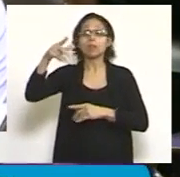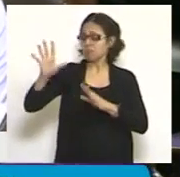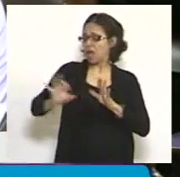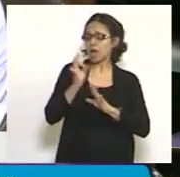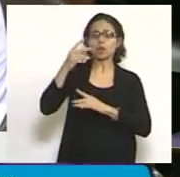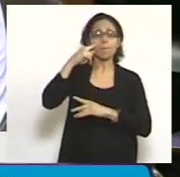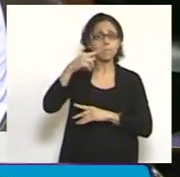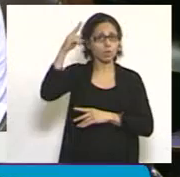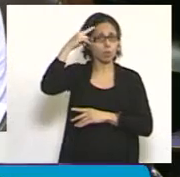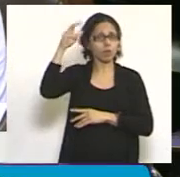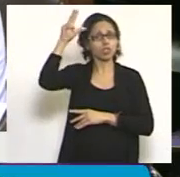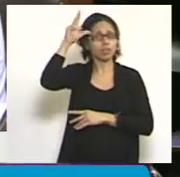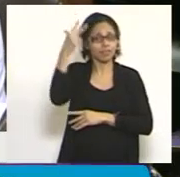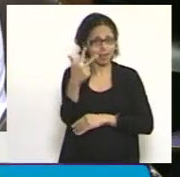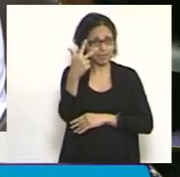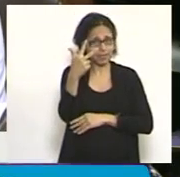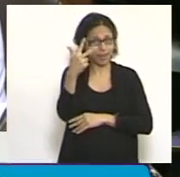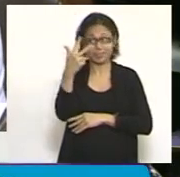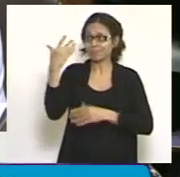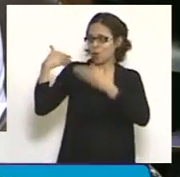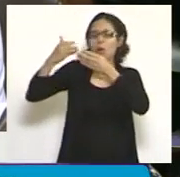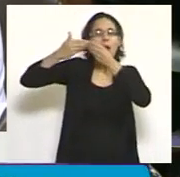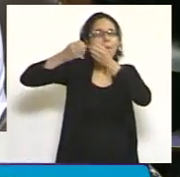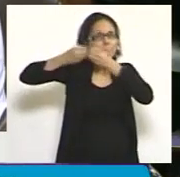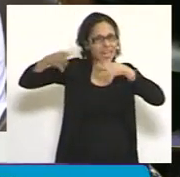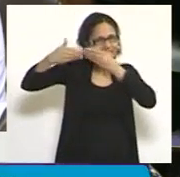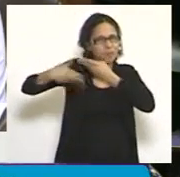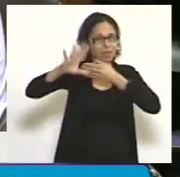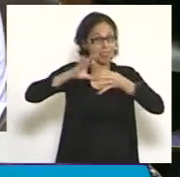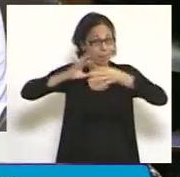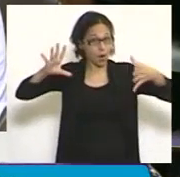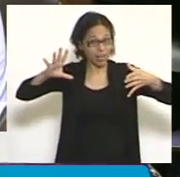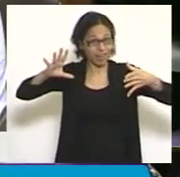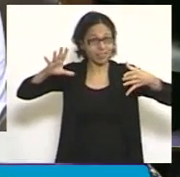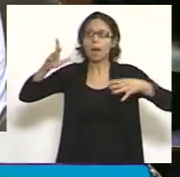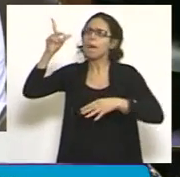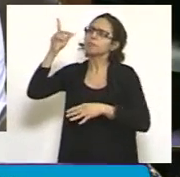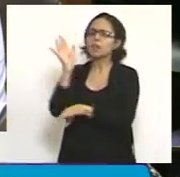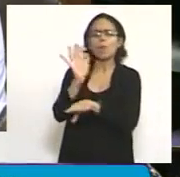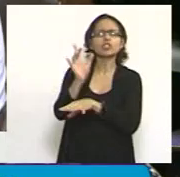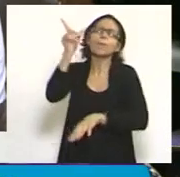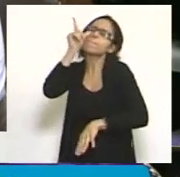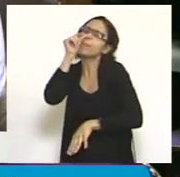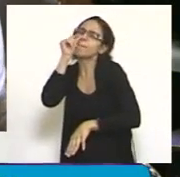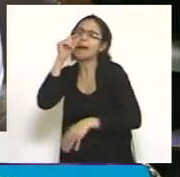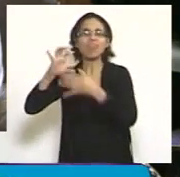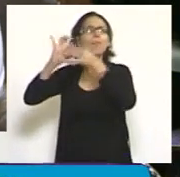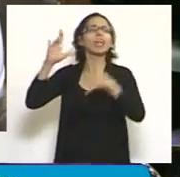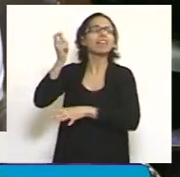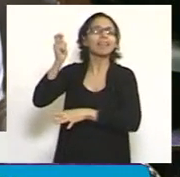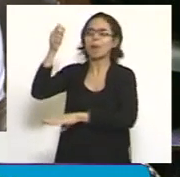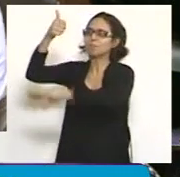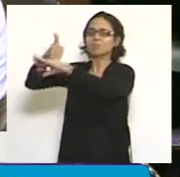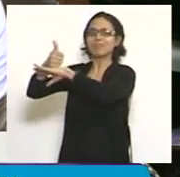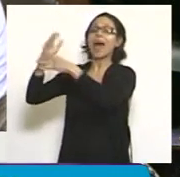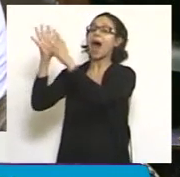1983, advenimiento de la democracia, de la mano del padre de la democracia, don Raúl Alfonsín,